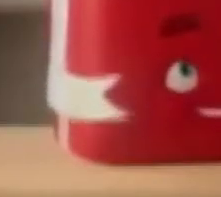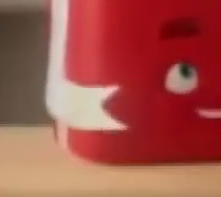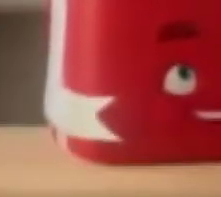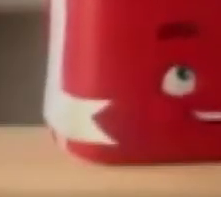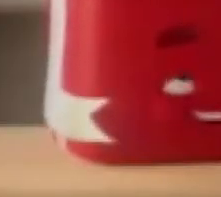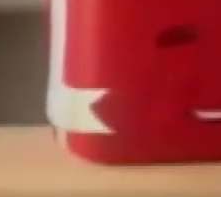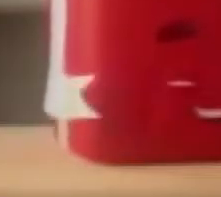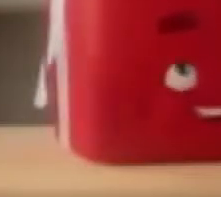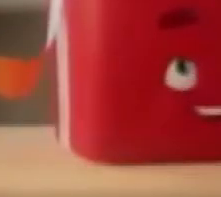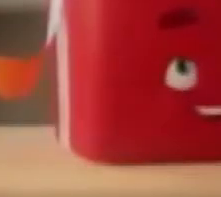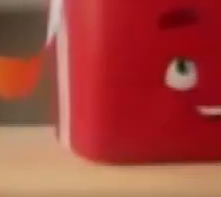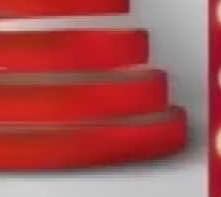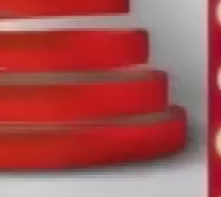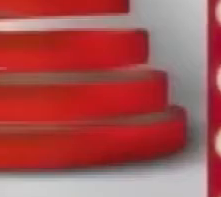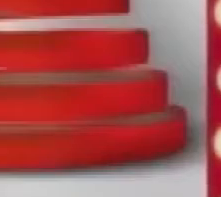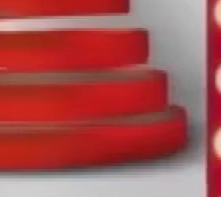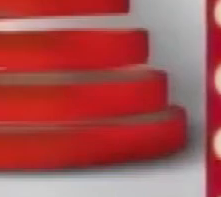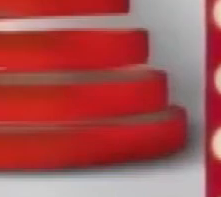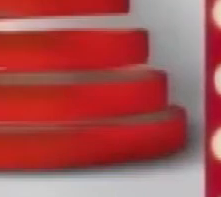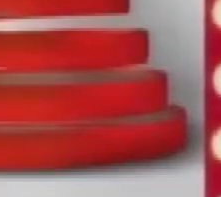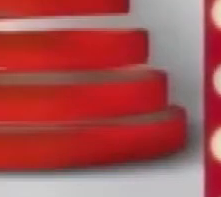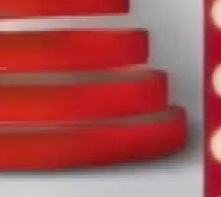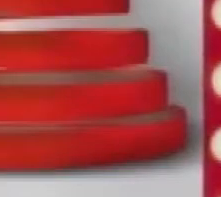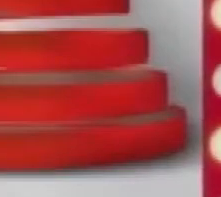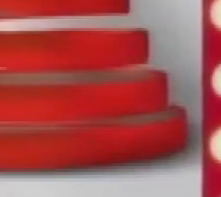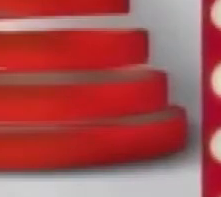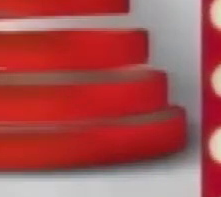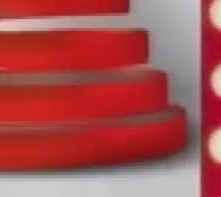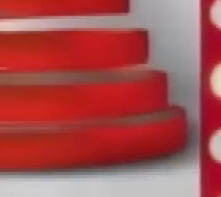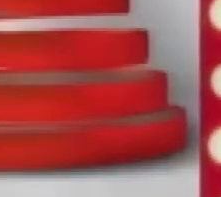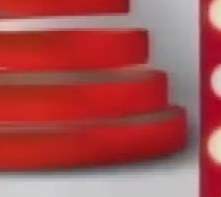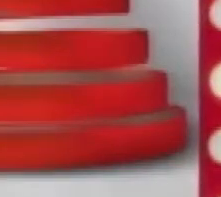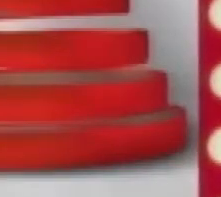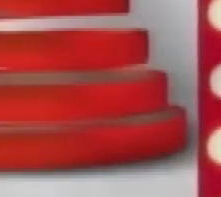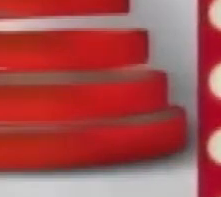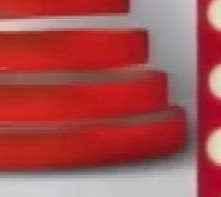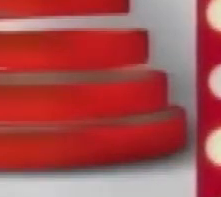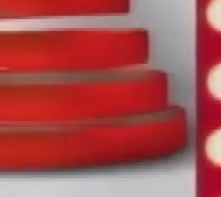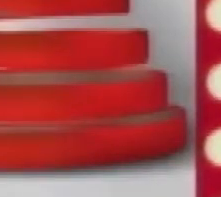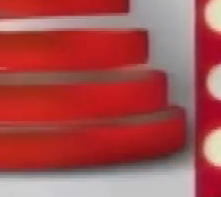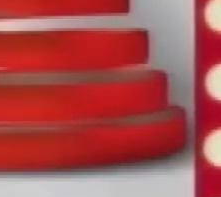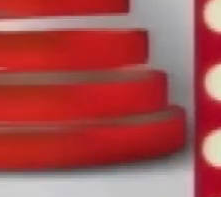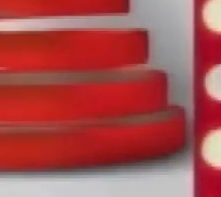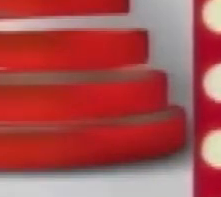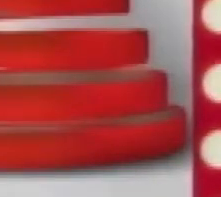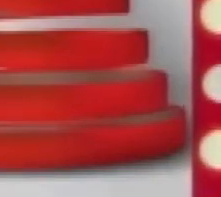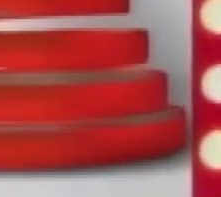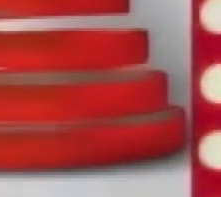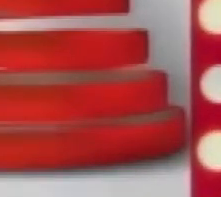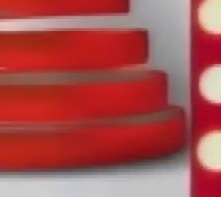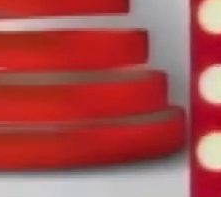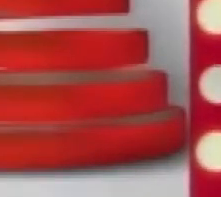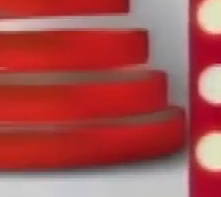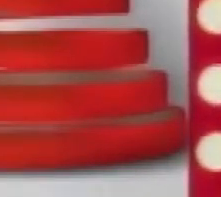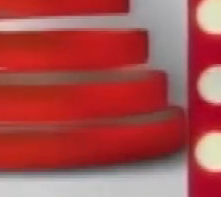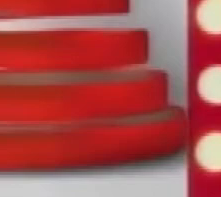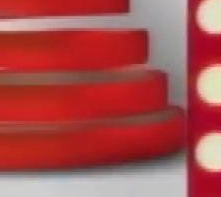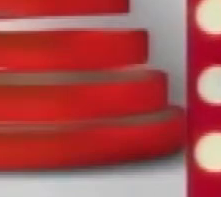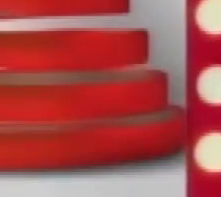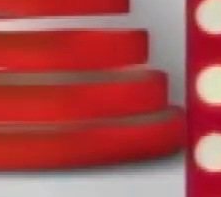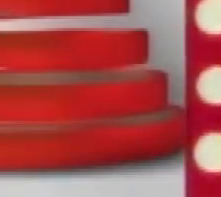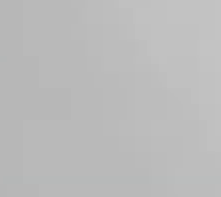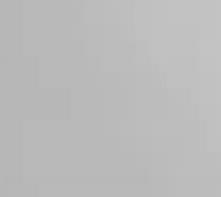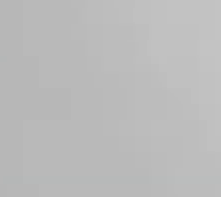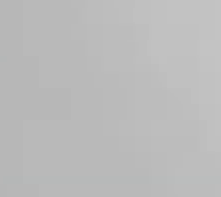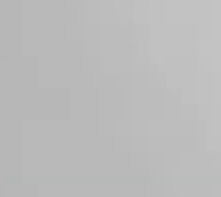Prepárate para la feria navideña Claro en tu ciudad y aprovecha todas las promociones que tenemos para ti. Encuentra todo en